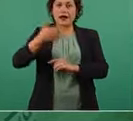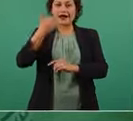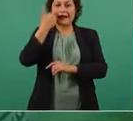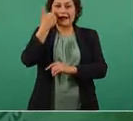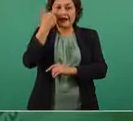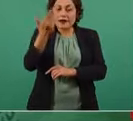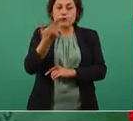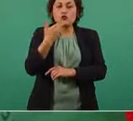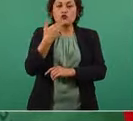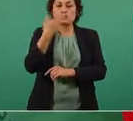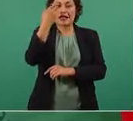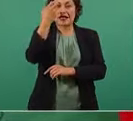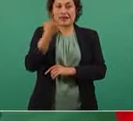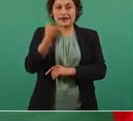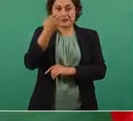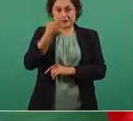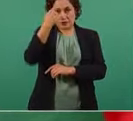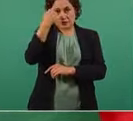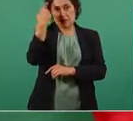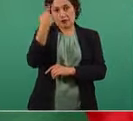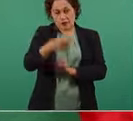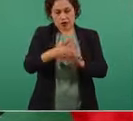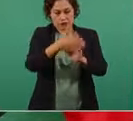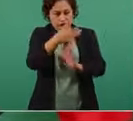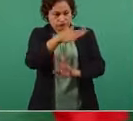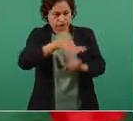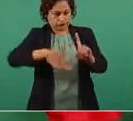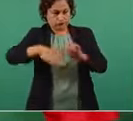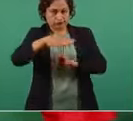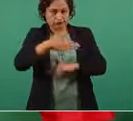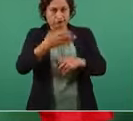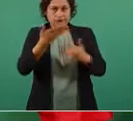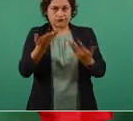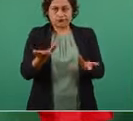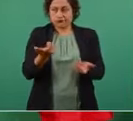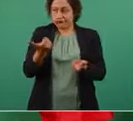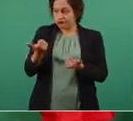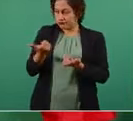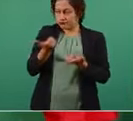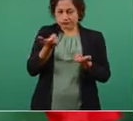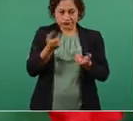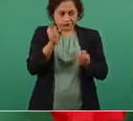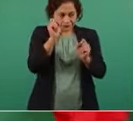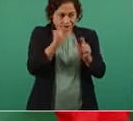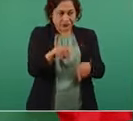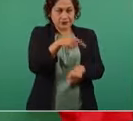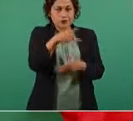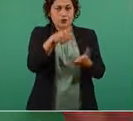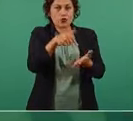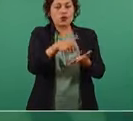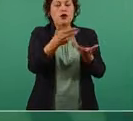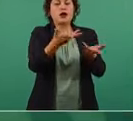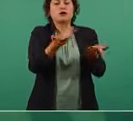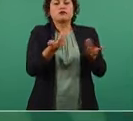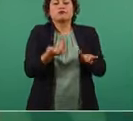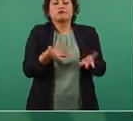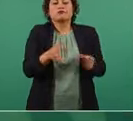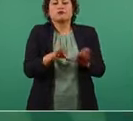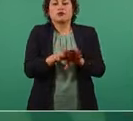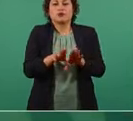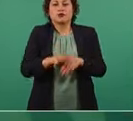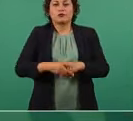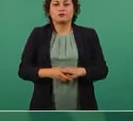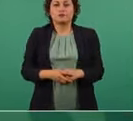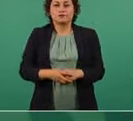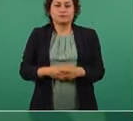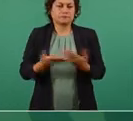use para terminar de financiar la presa de Santa María, que es